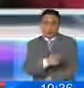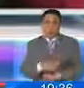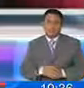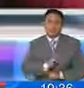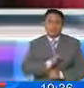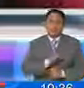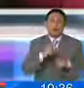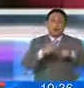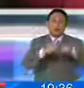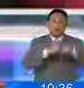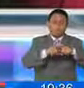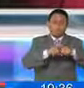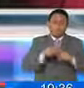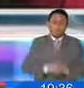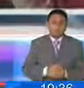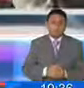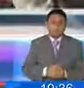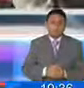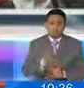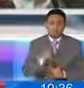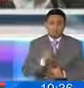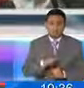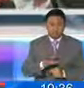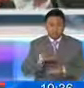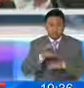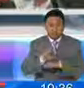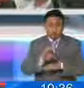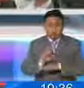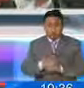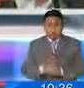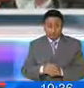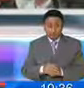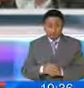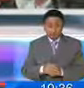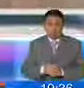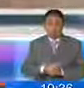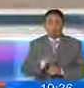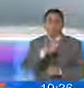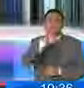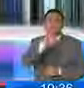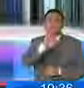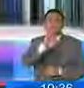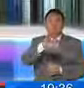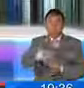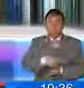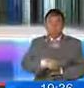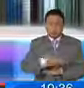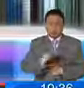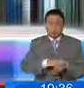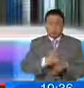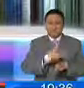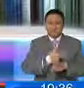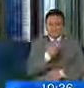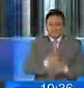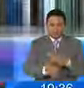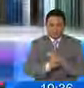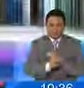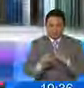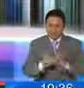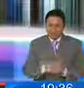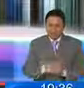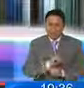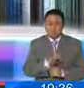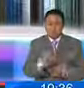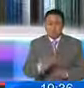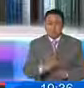condones. Yo no aconsejaría dispositivos porque son mujeres que no han tenido niños. Tampoco